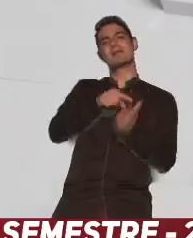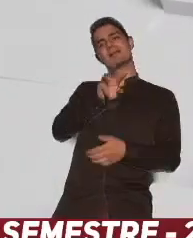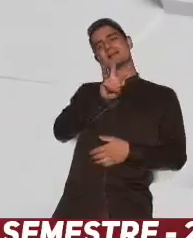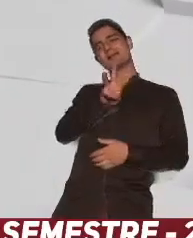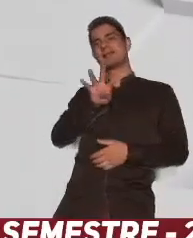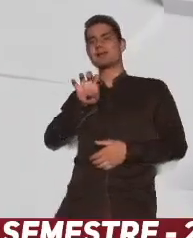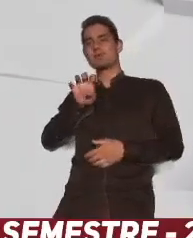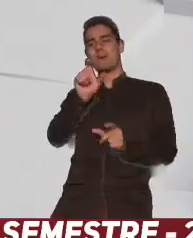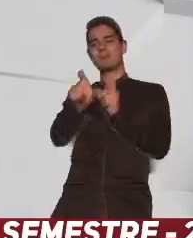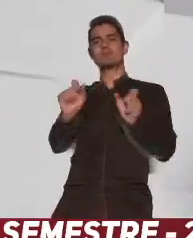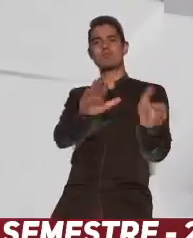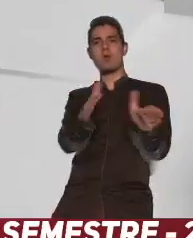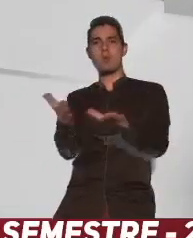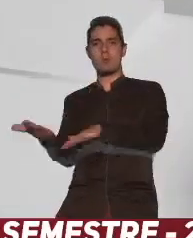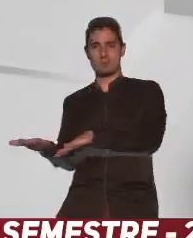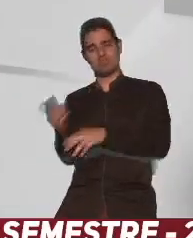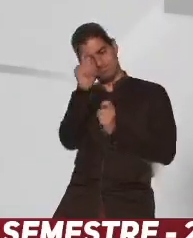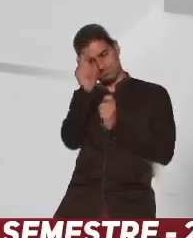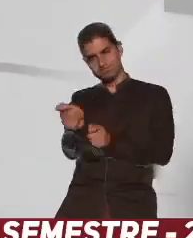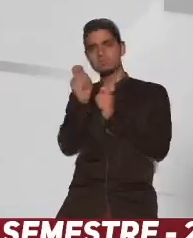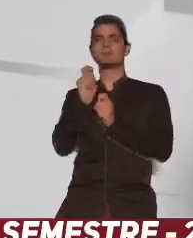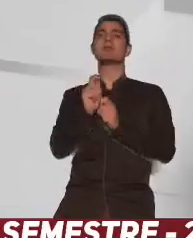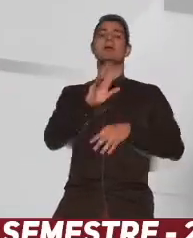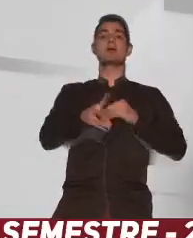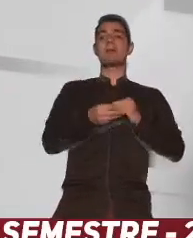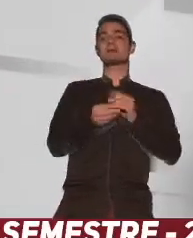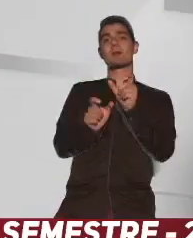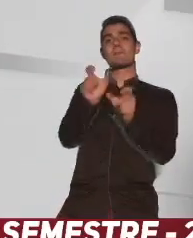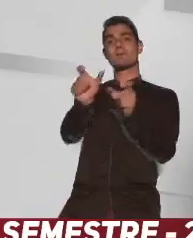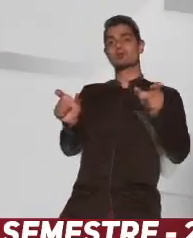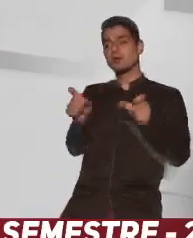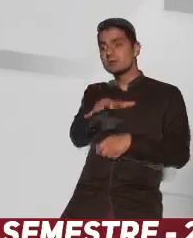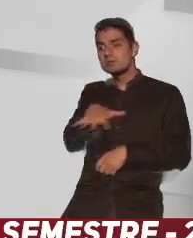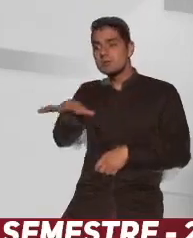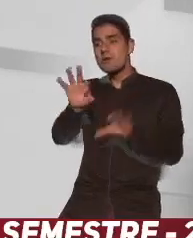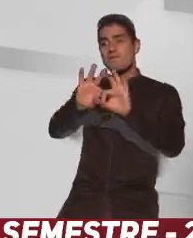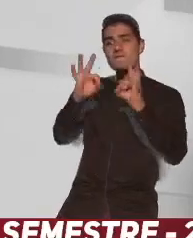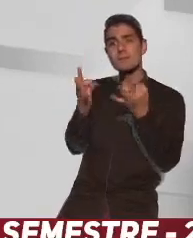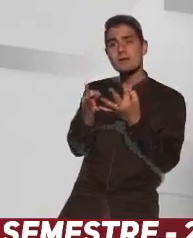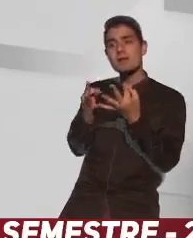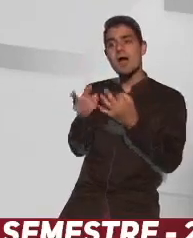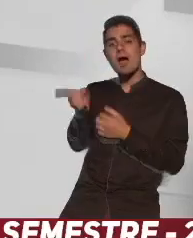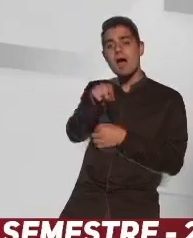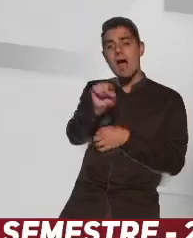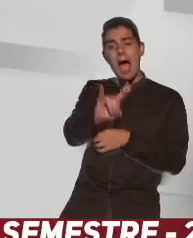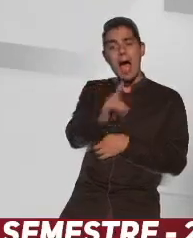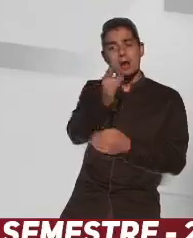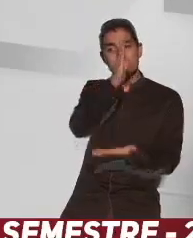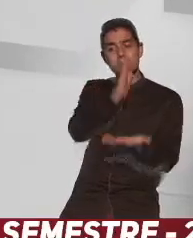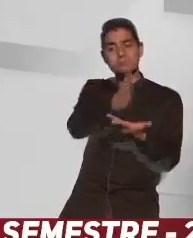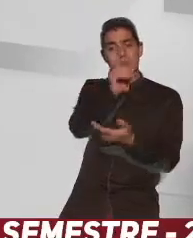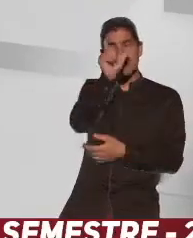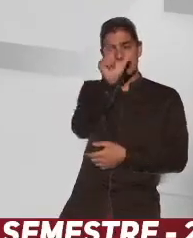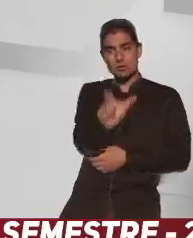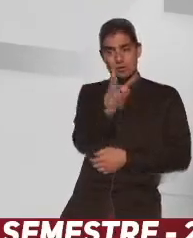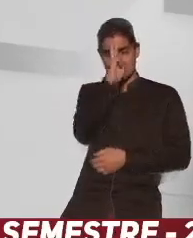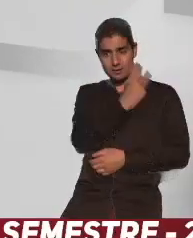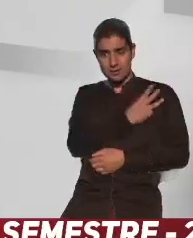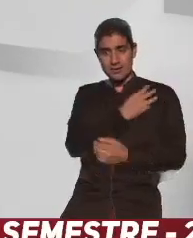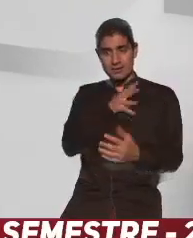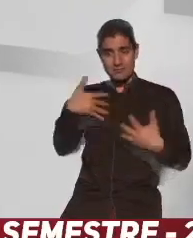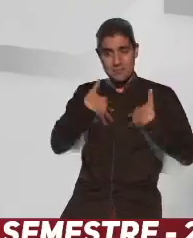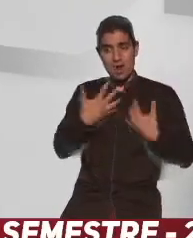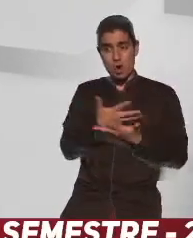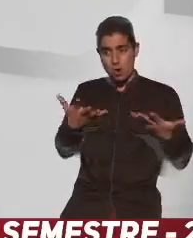militares víctimas del conflicto y sus familias en la Jurisdicción Especial para la Paz, JEP, reconociendo a